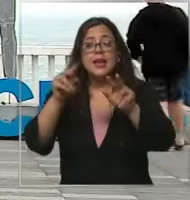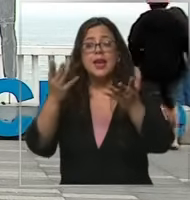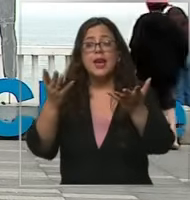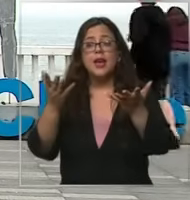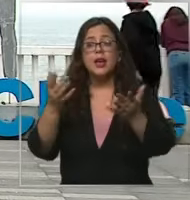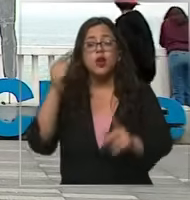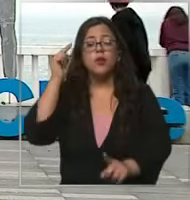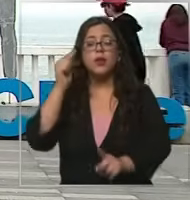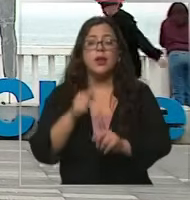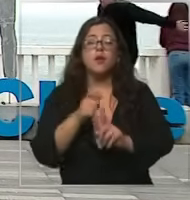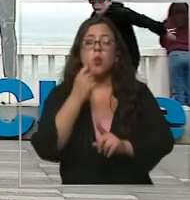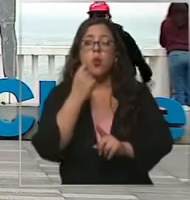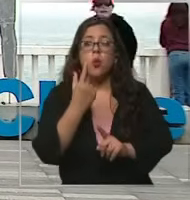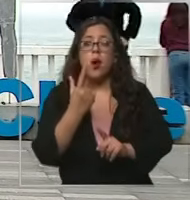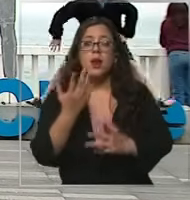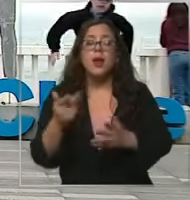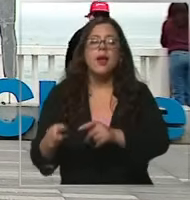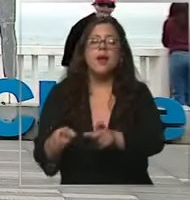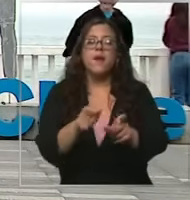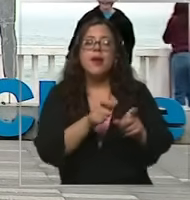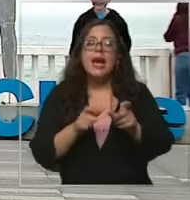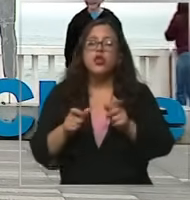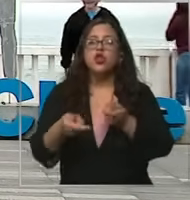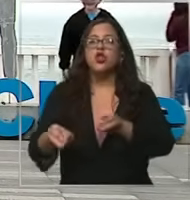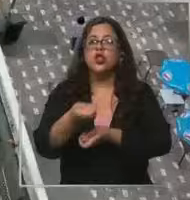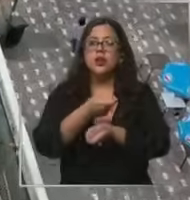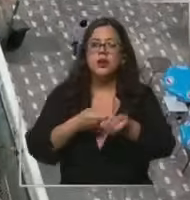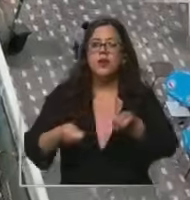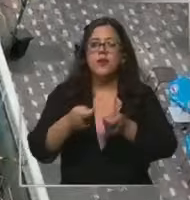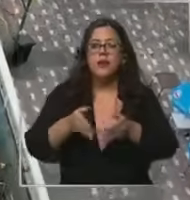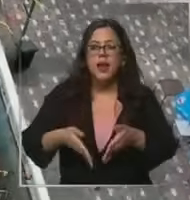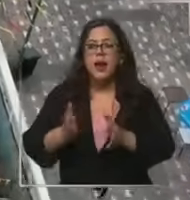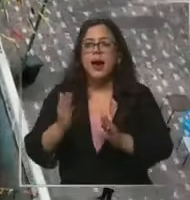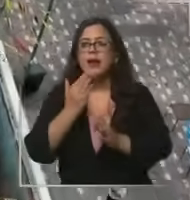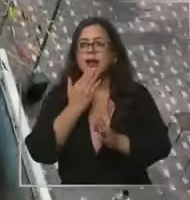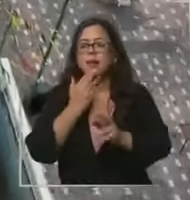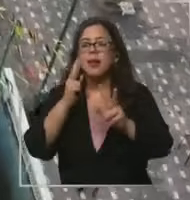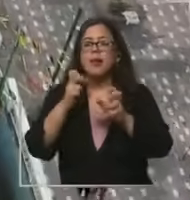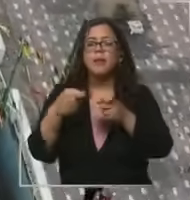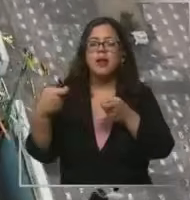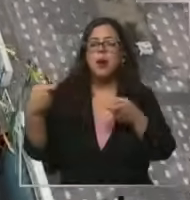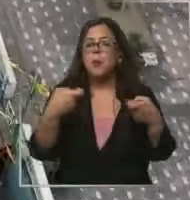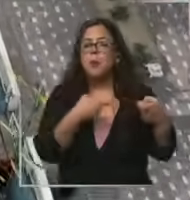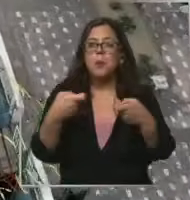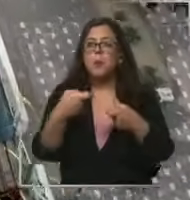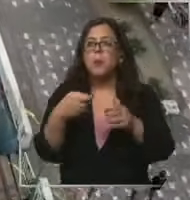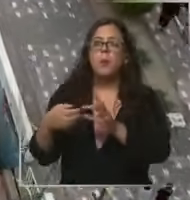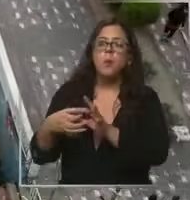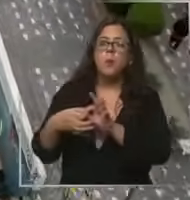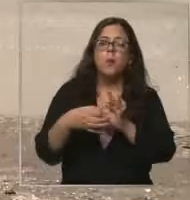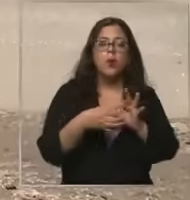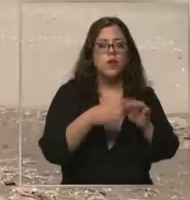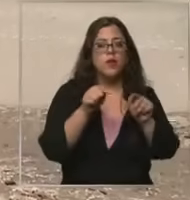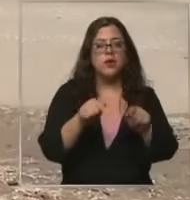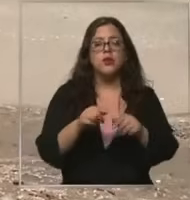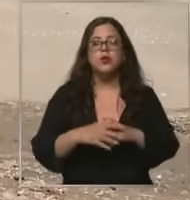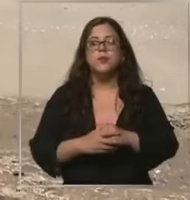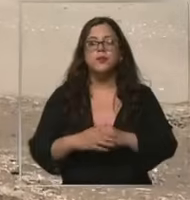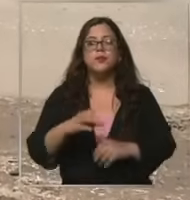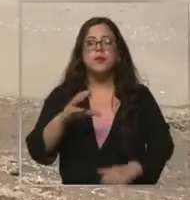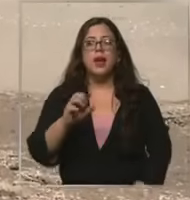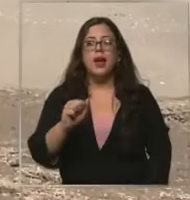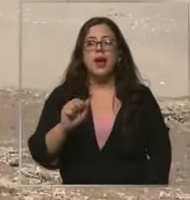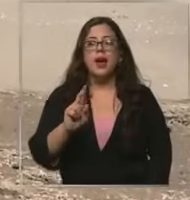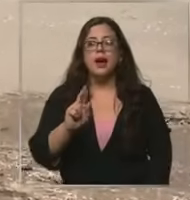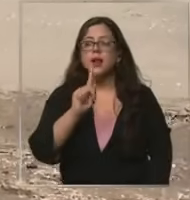principales objetivos está la fiscalización del comercio ambulante y situaciones de conflicto derivadas del mismo. Cartagena es una de